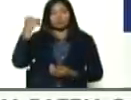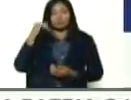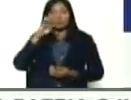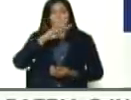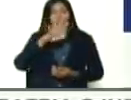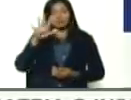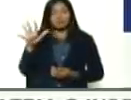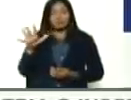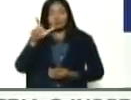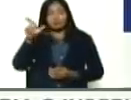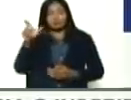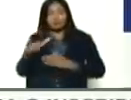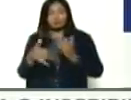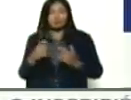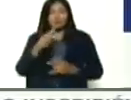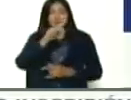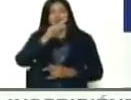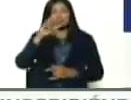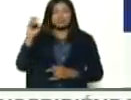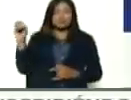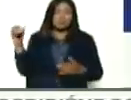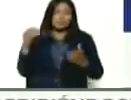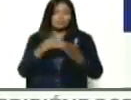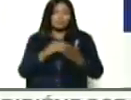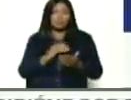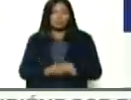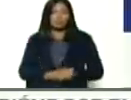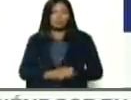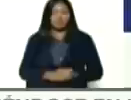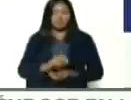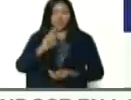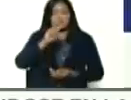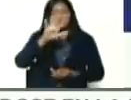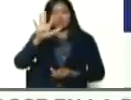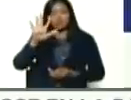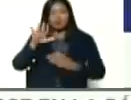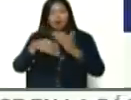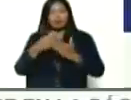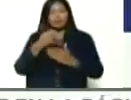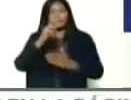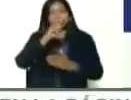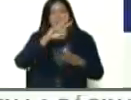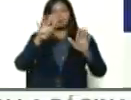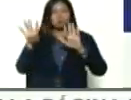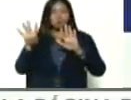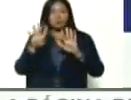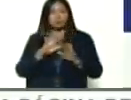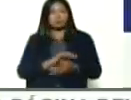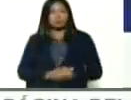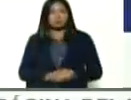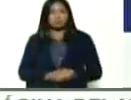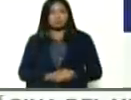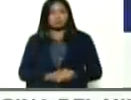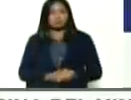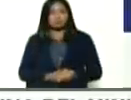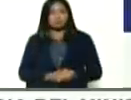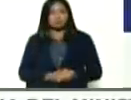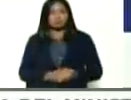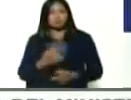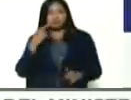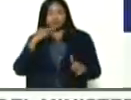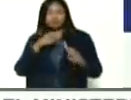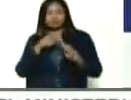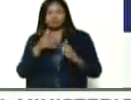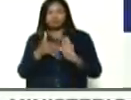casos por 100.000 subimos de 25 a 29 una señal